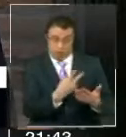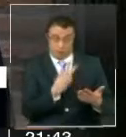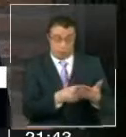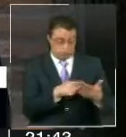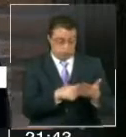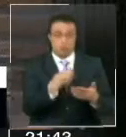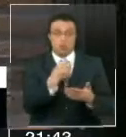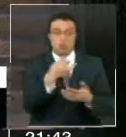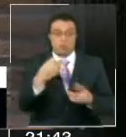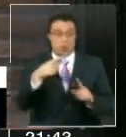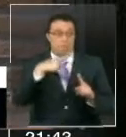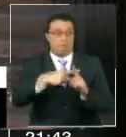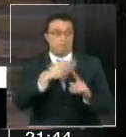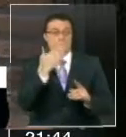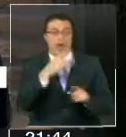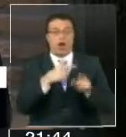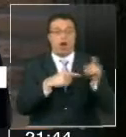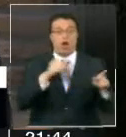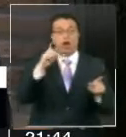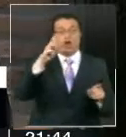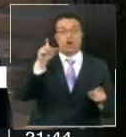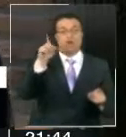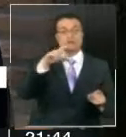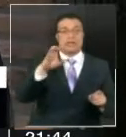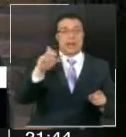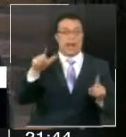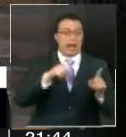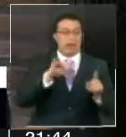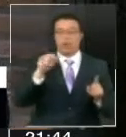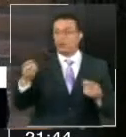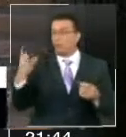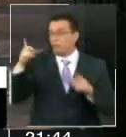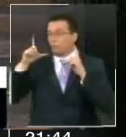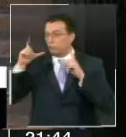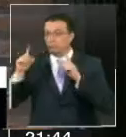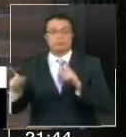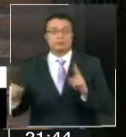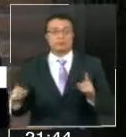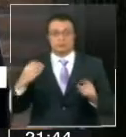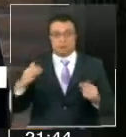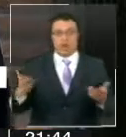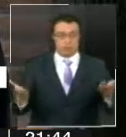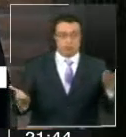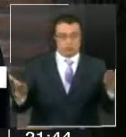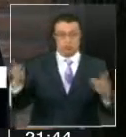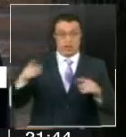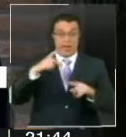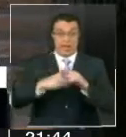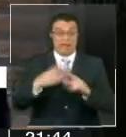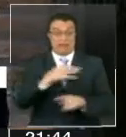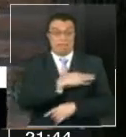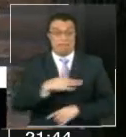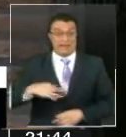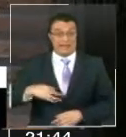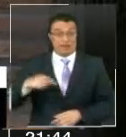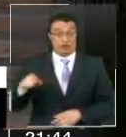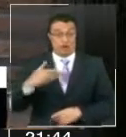números son mucho mejores para el concejal que las figuras que han aparecido. O sea, yo sé que ahí se han medido varios exministros